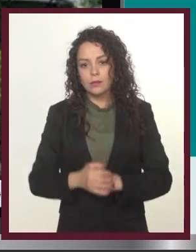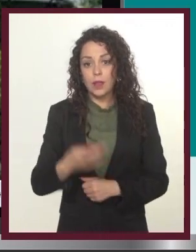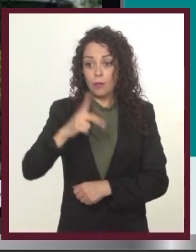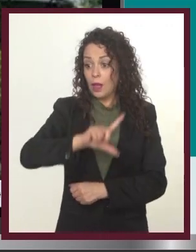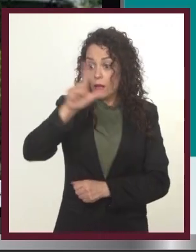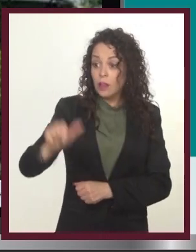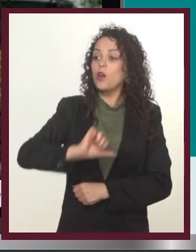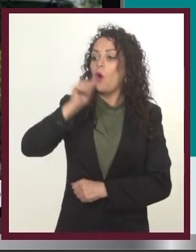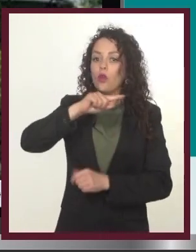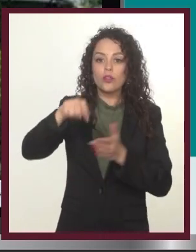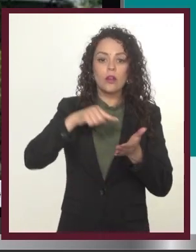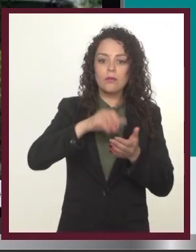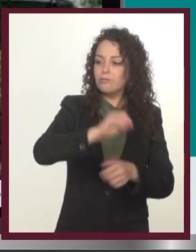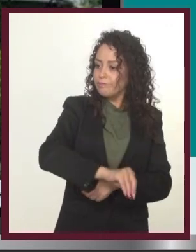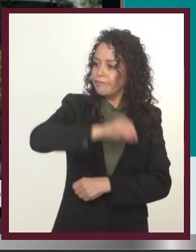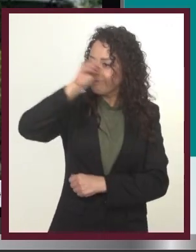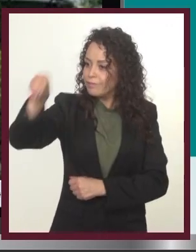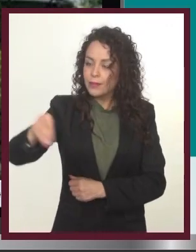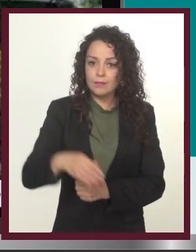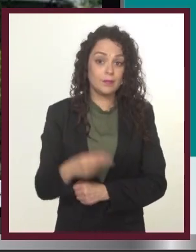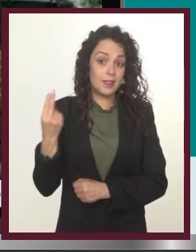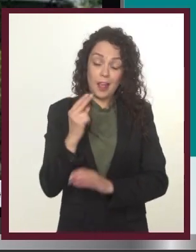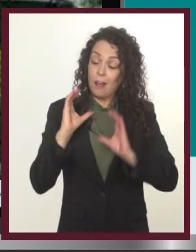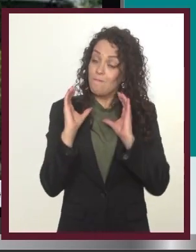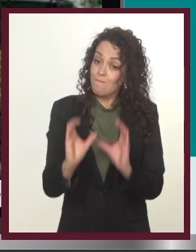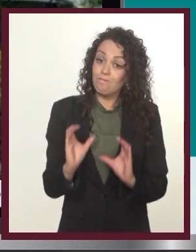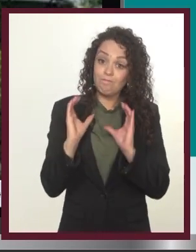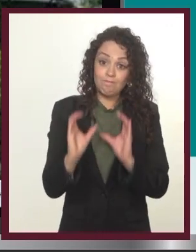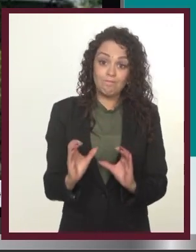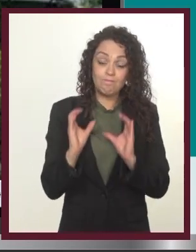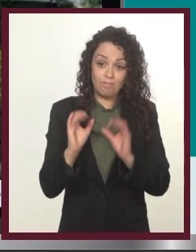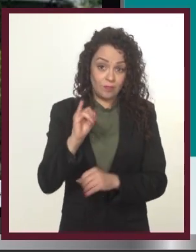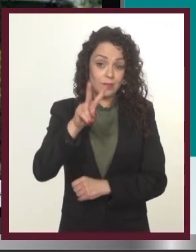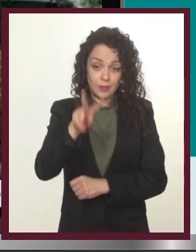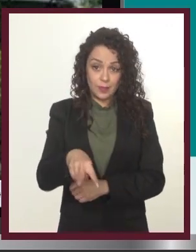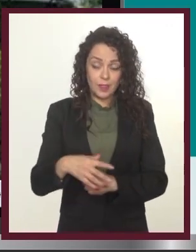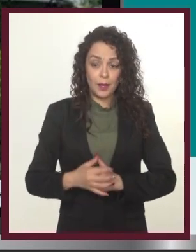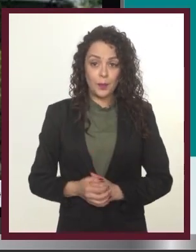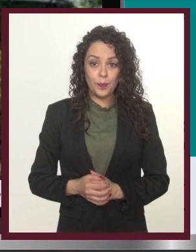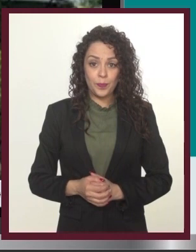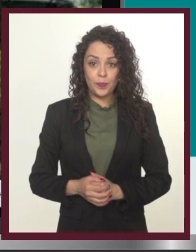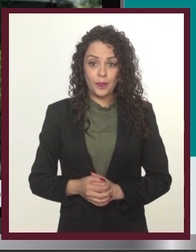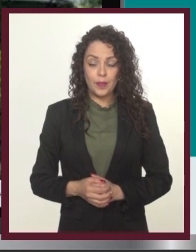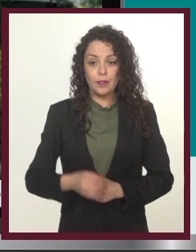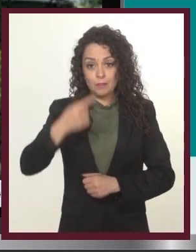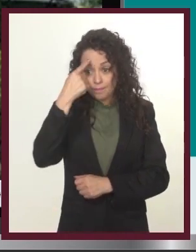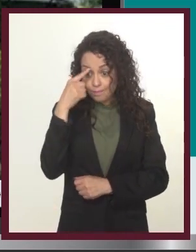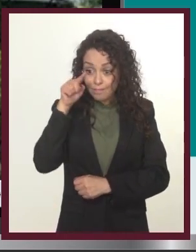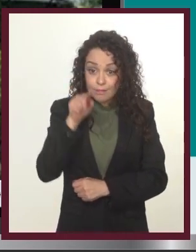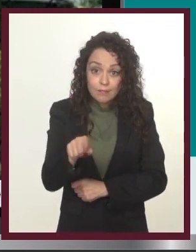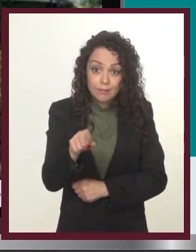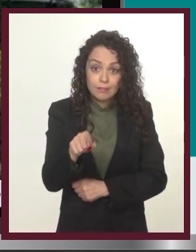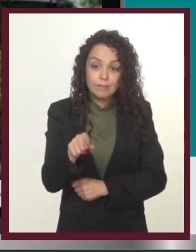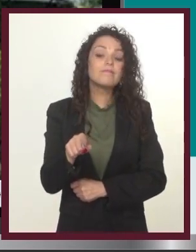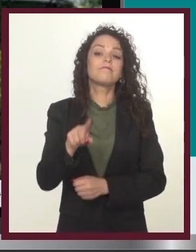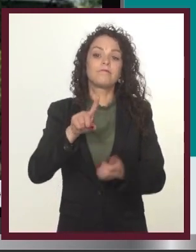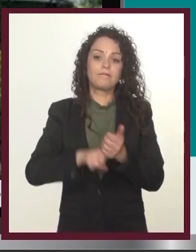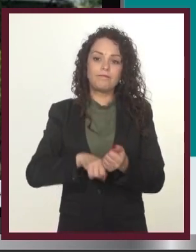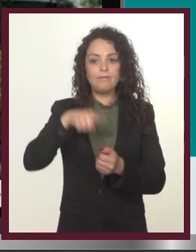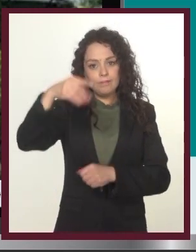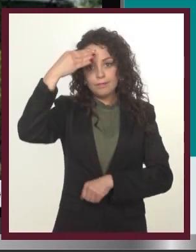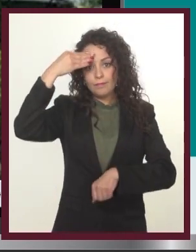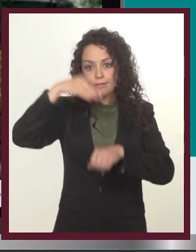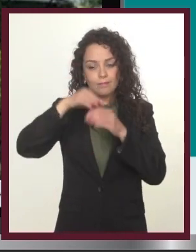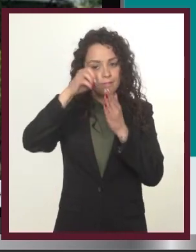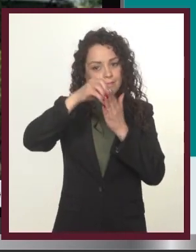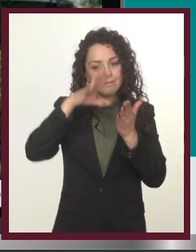pero después van a venir otros, ¿no? Entonces hay que cuidarlo, o sea, hay que cuidar el sentido y para ti va a ser parte del registro